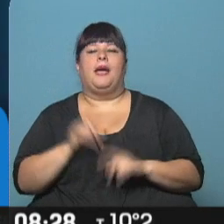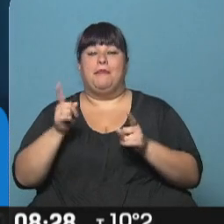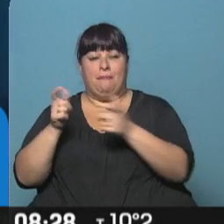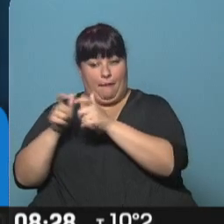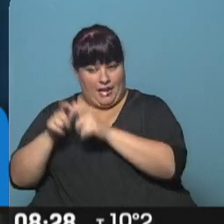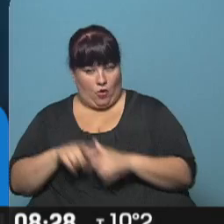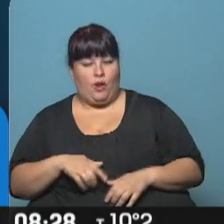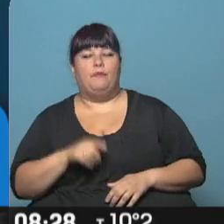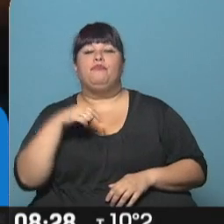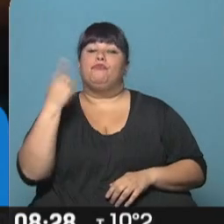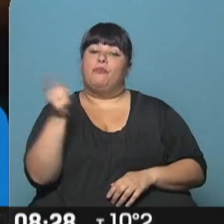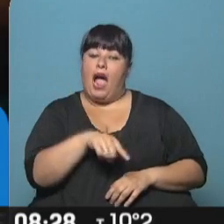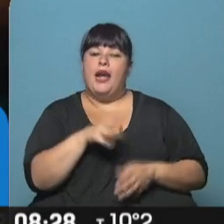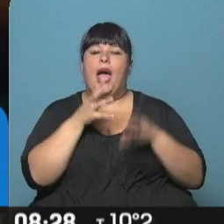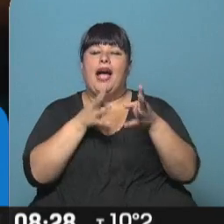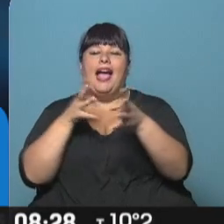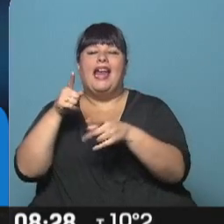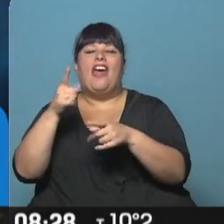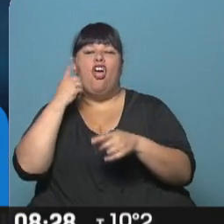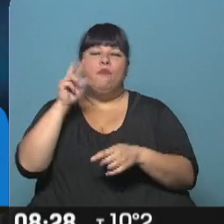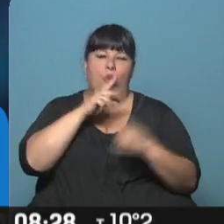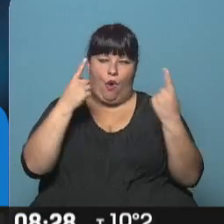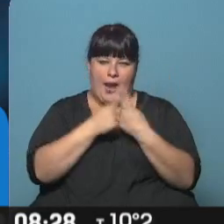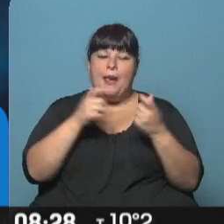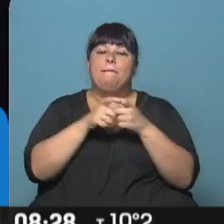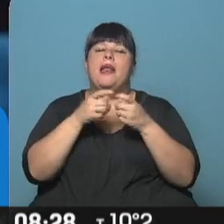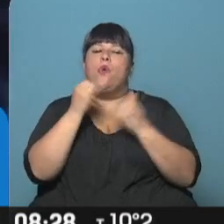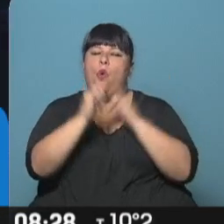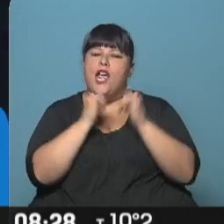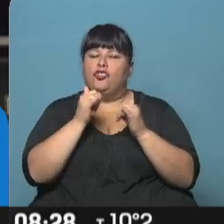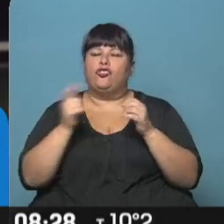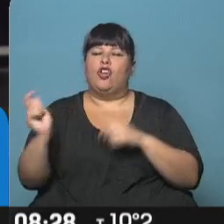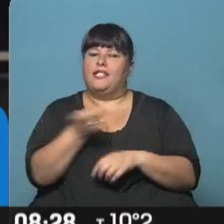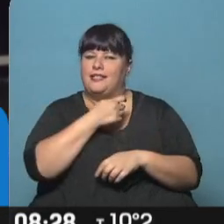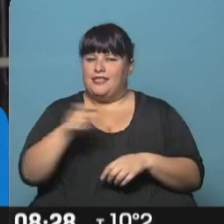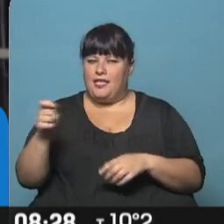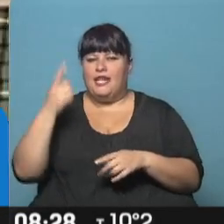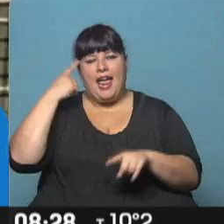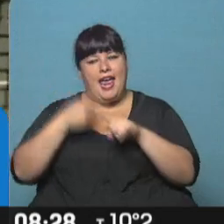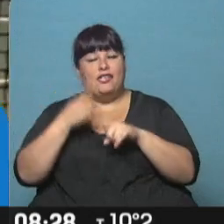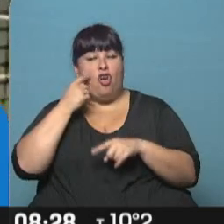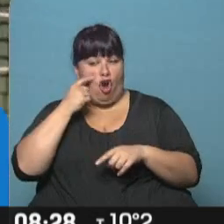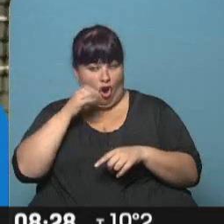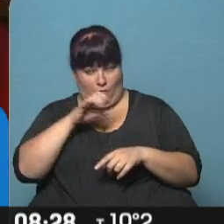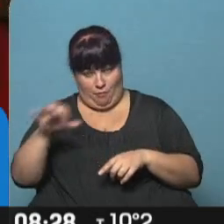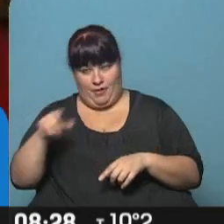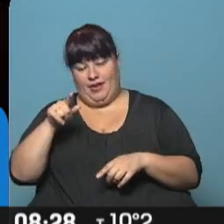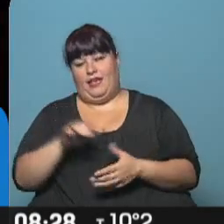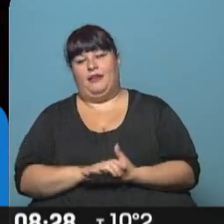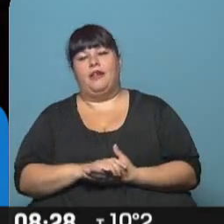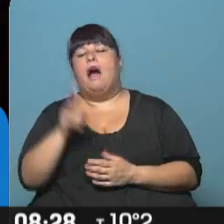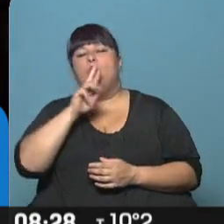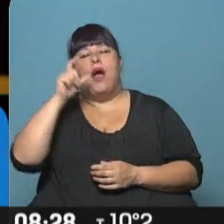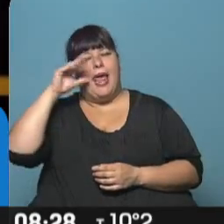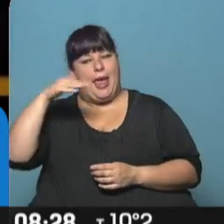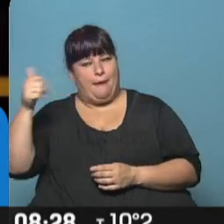misma película. Y nos corre la batalla de los sexos, película centrada en el partido de exhibición jugado por Billie Jean King, aquí interpretado por Emma